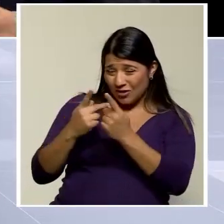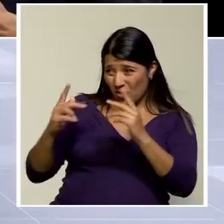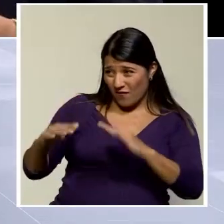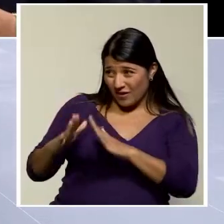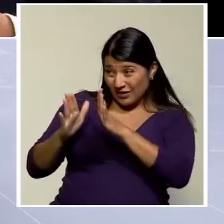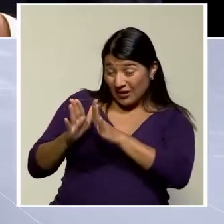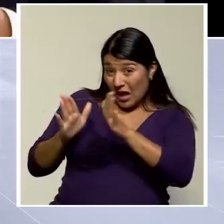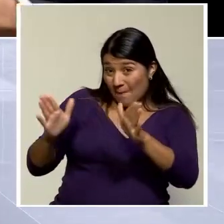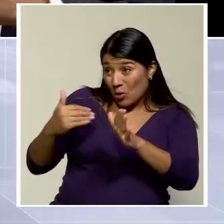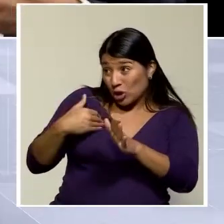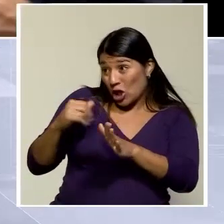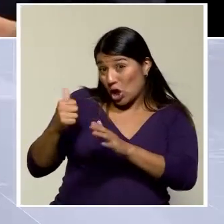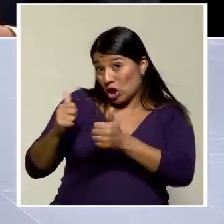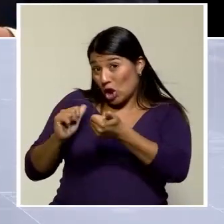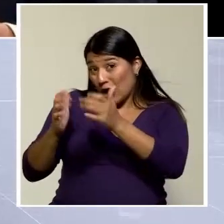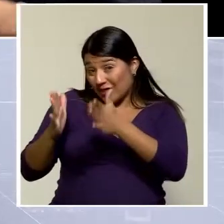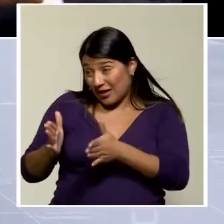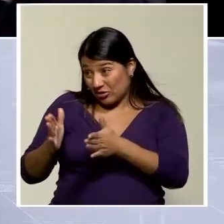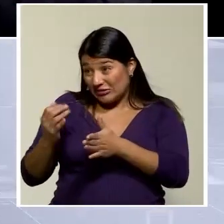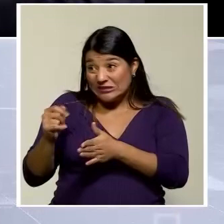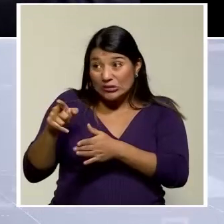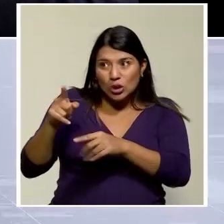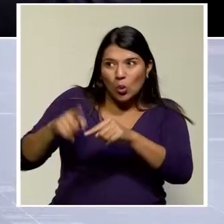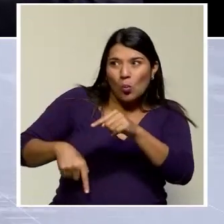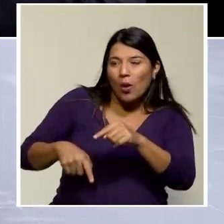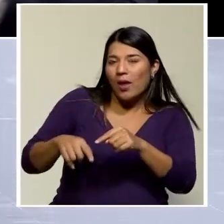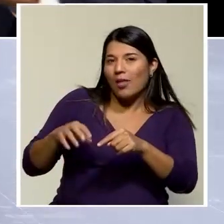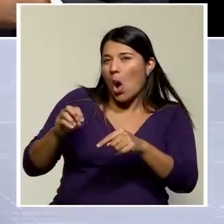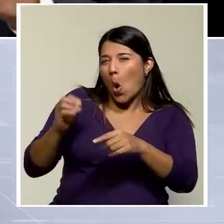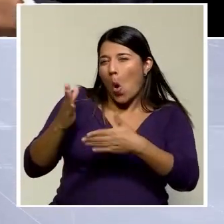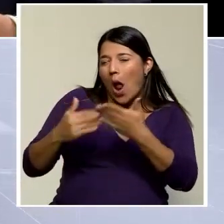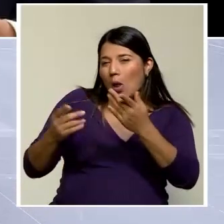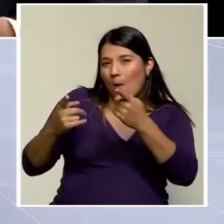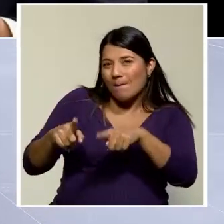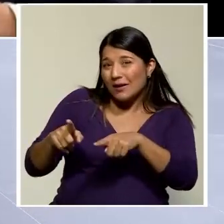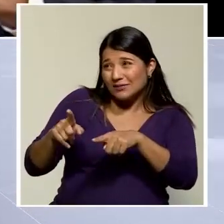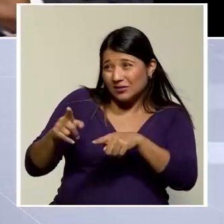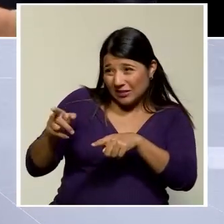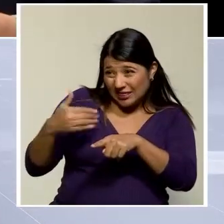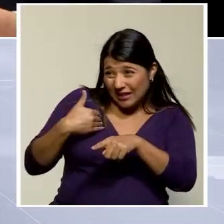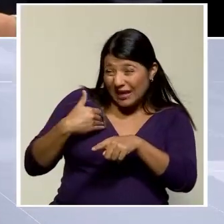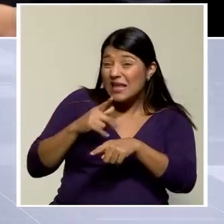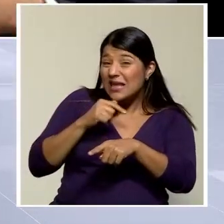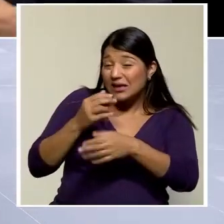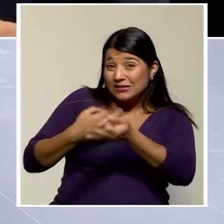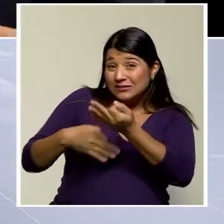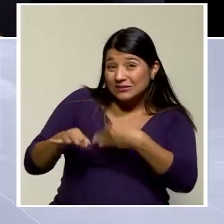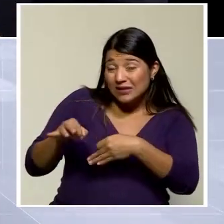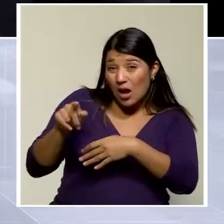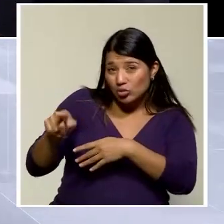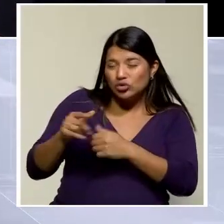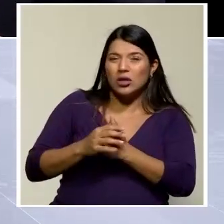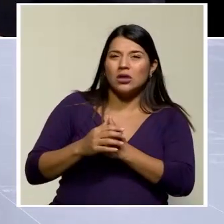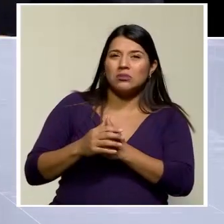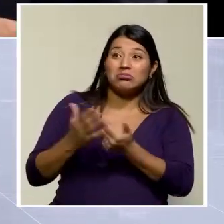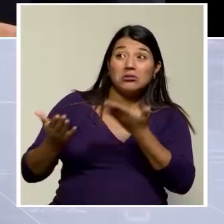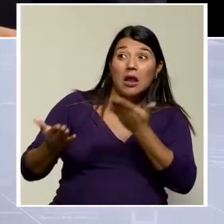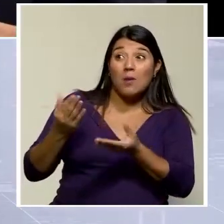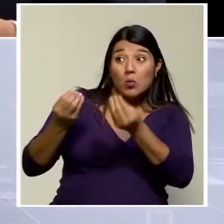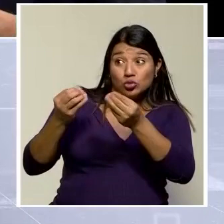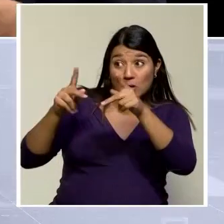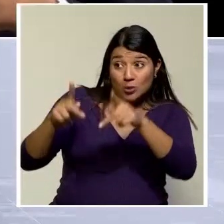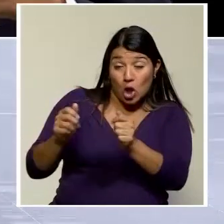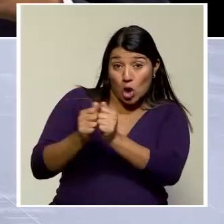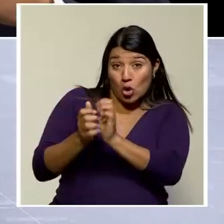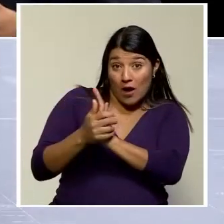Villalta? No se ve con claridad. Digo, a lo mejor uno no conoce y probablemente haya mucha gente talentosa,